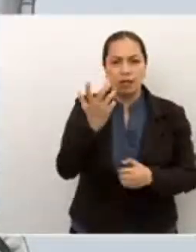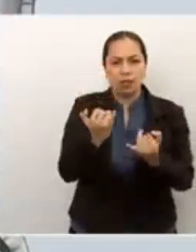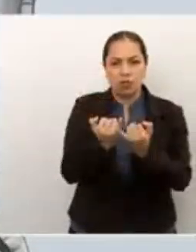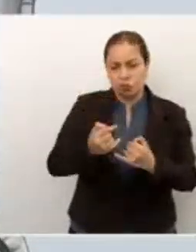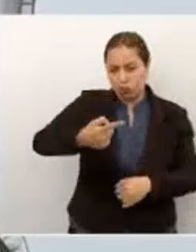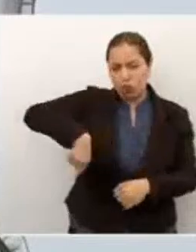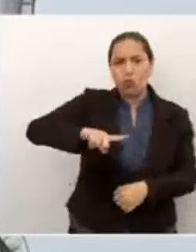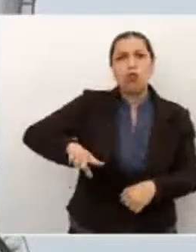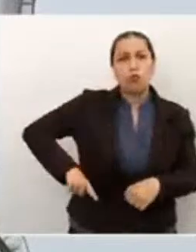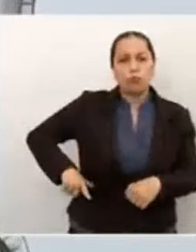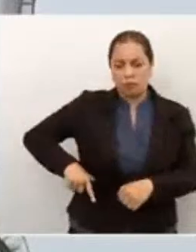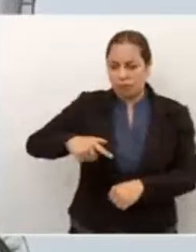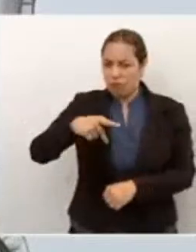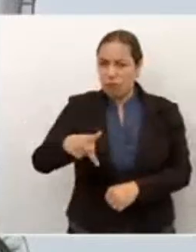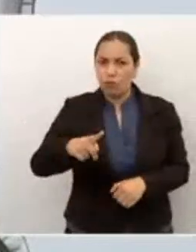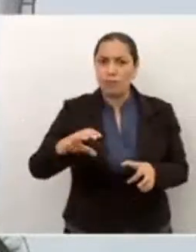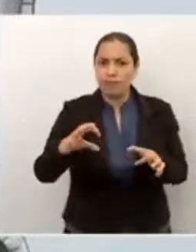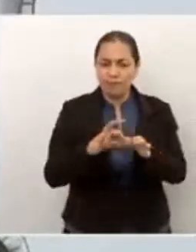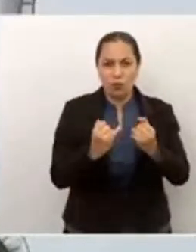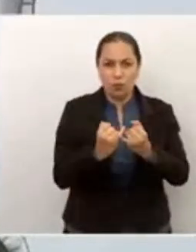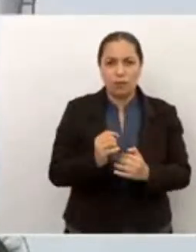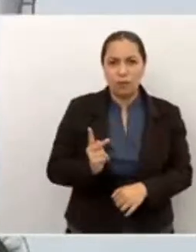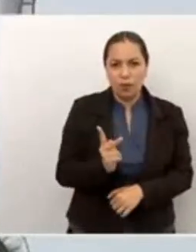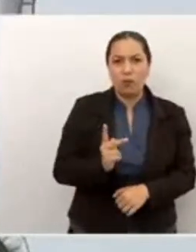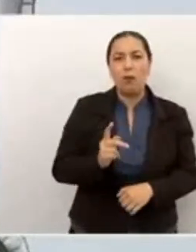el pueblo y para el pueblo de México.